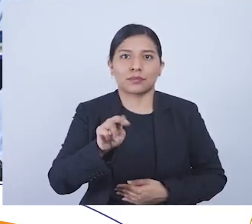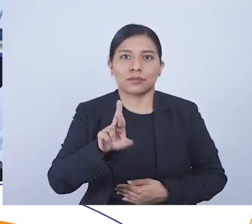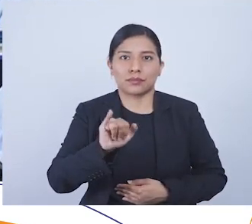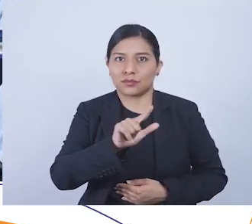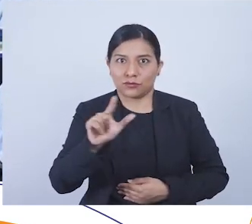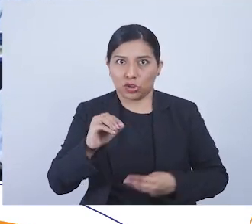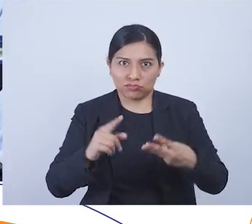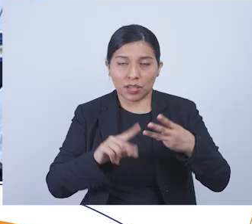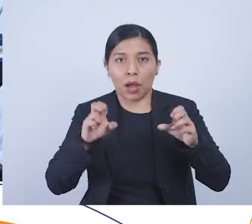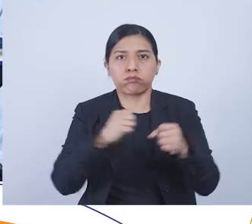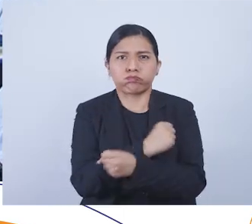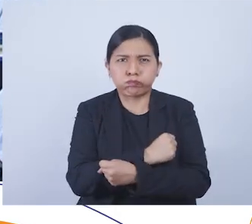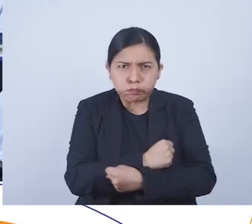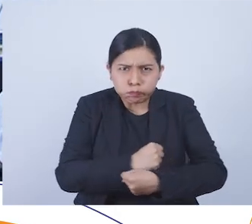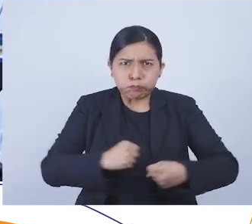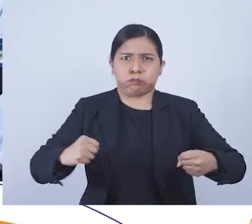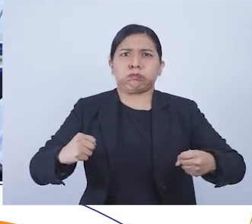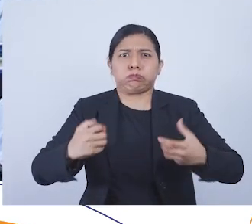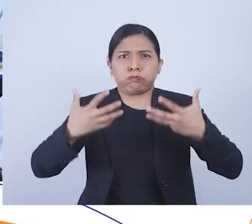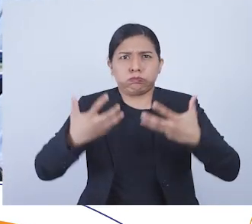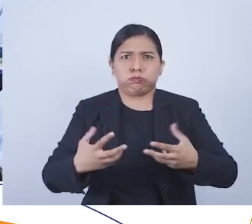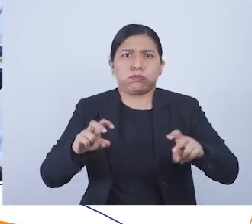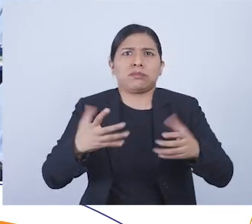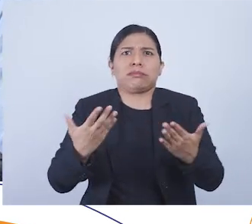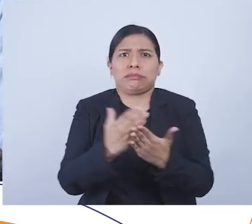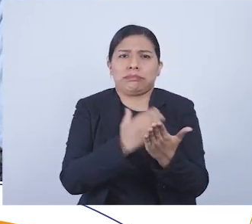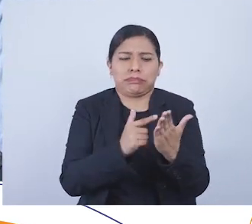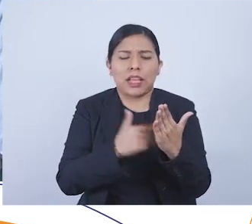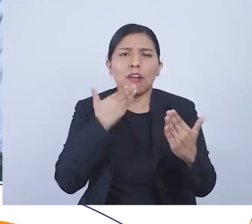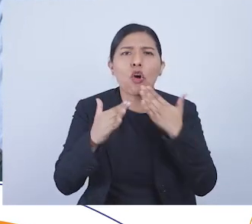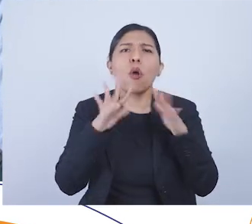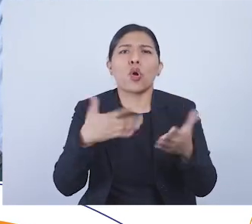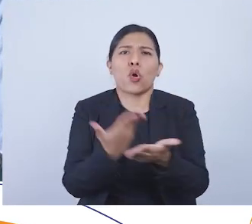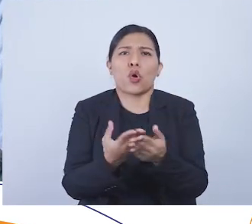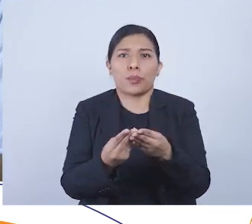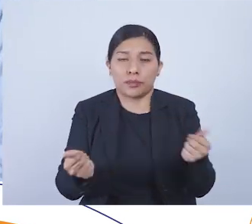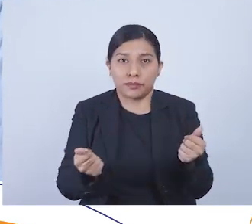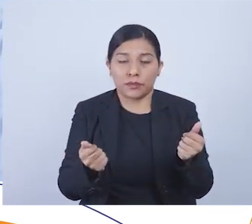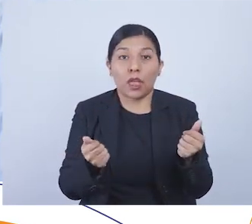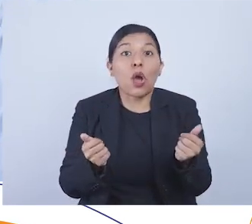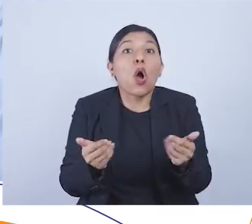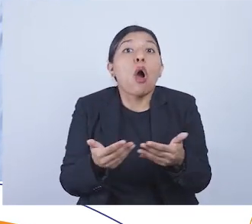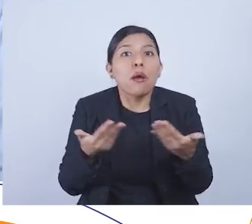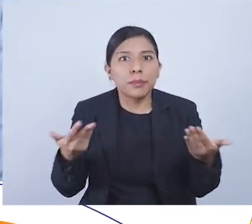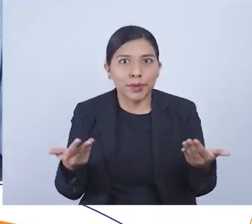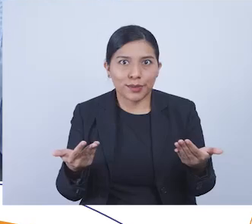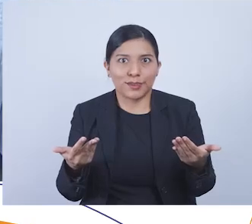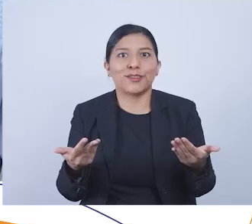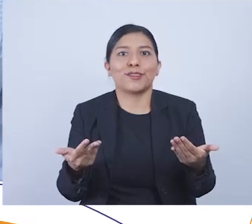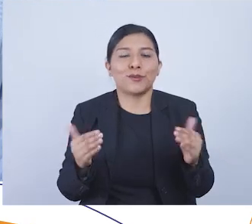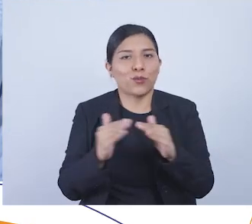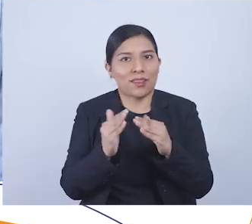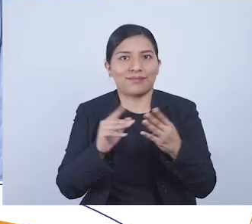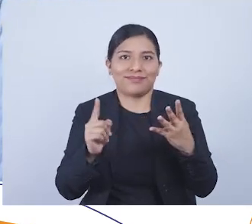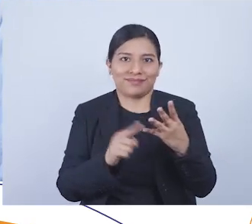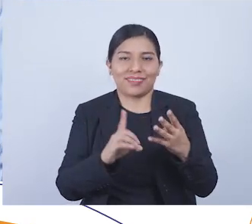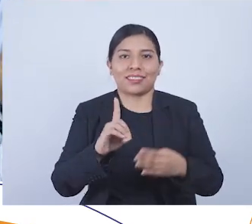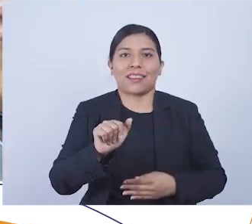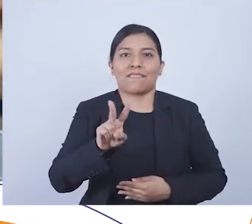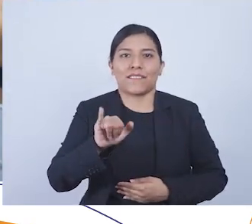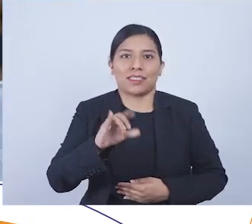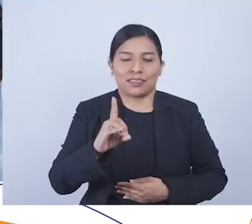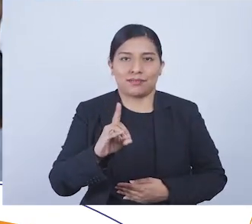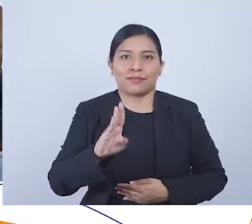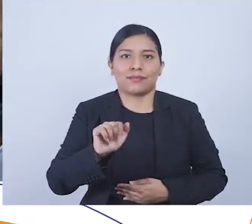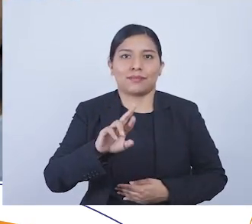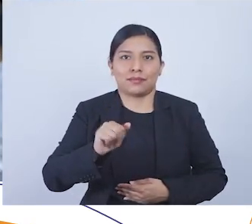peso de la obesidad que nos ha mencionado él en la currícula del Sistema Educativo Nacional, como al licenciado David Barahona sobre